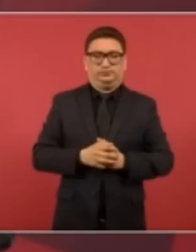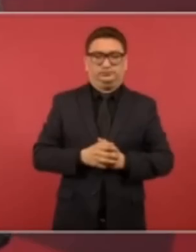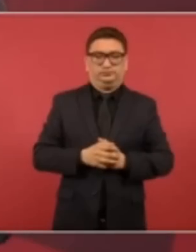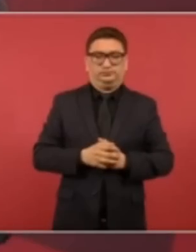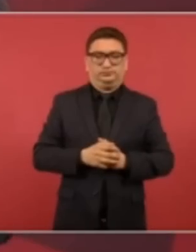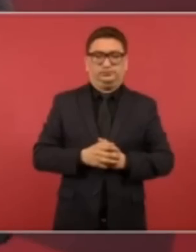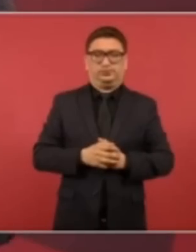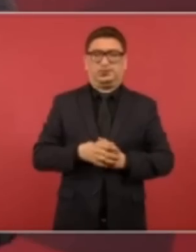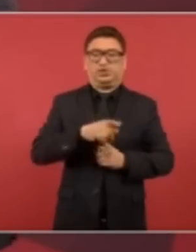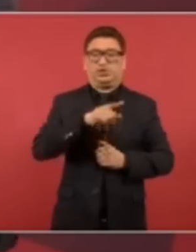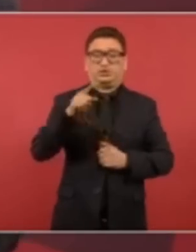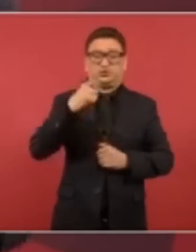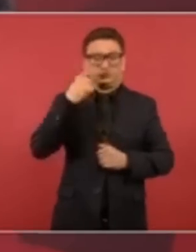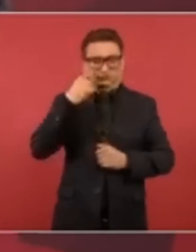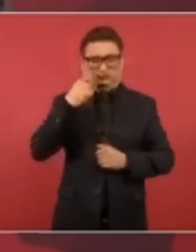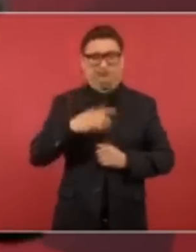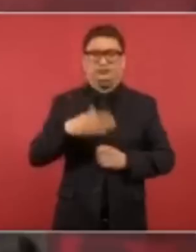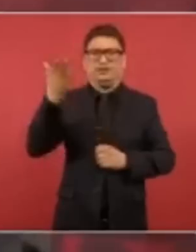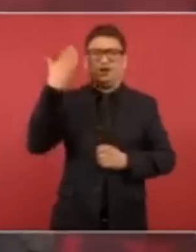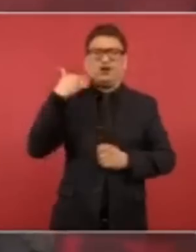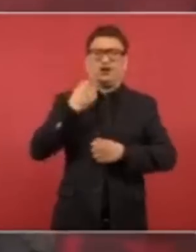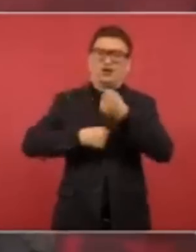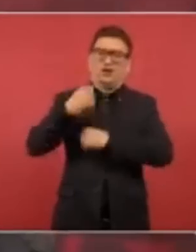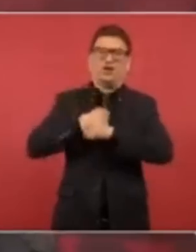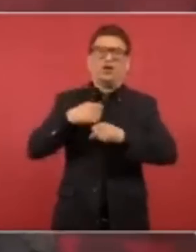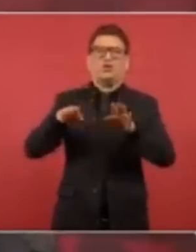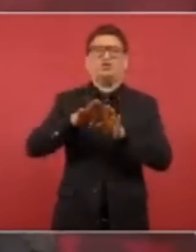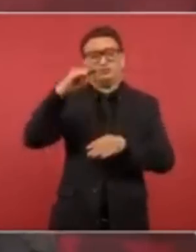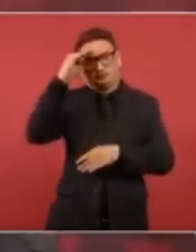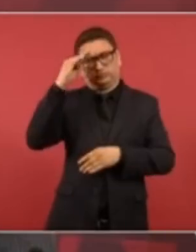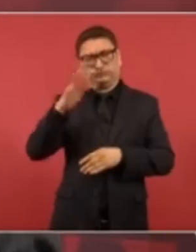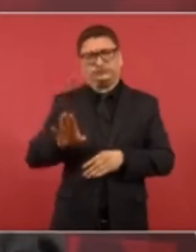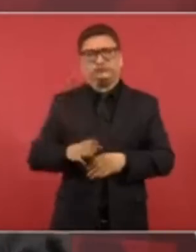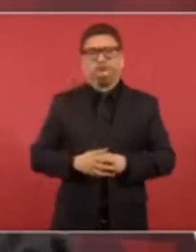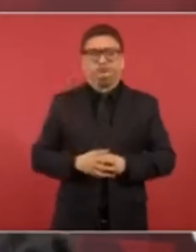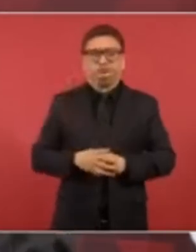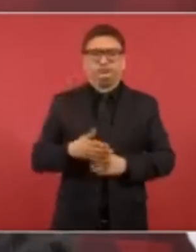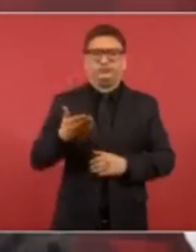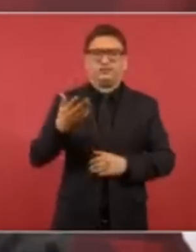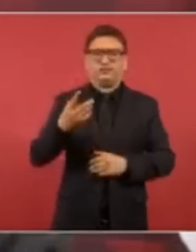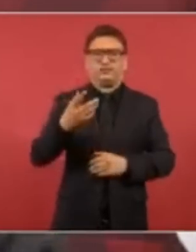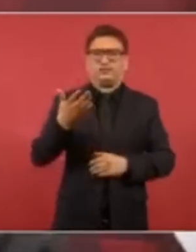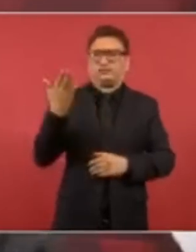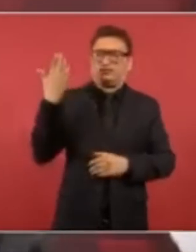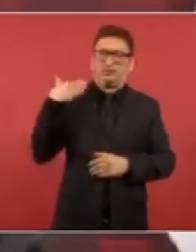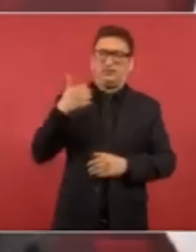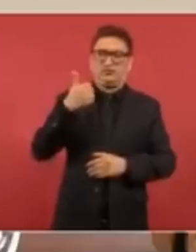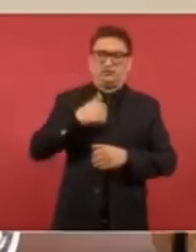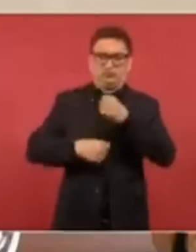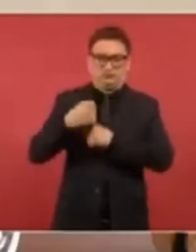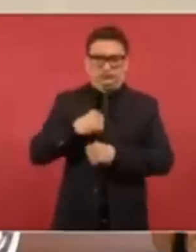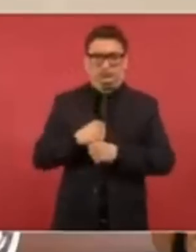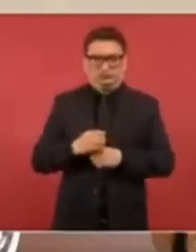Hoy queda de manifiesto que el presidente no es un dictador, un autoritario, como lo dice Claudio X